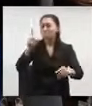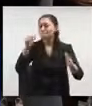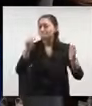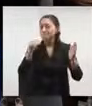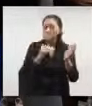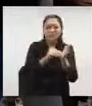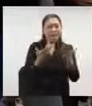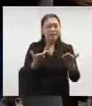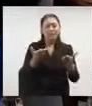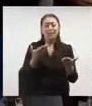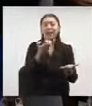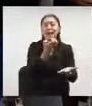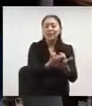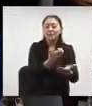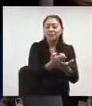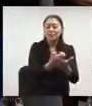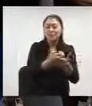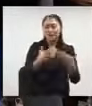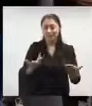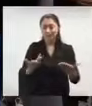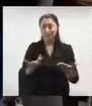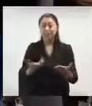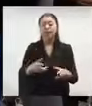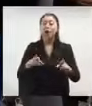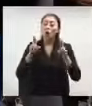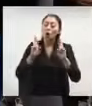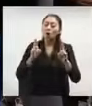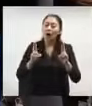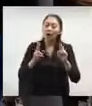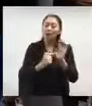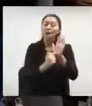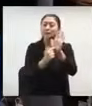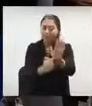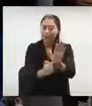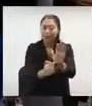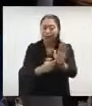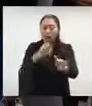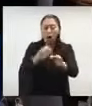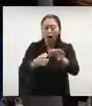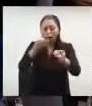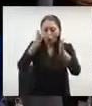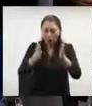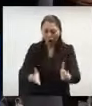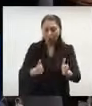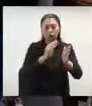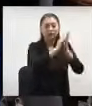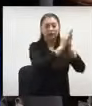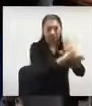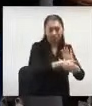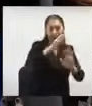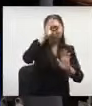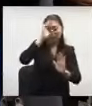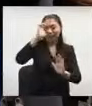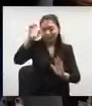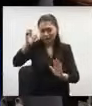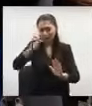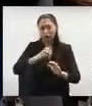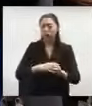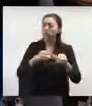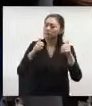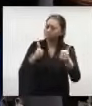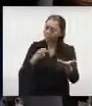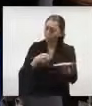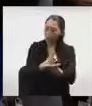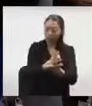que se presenten los abogados de mayor prestigio, capacidad, honradez y transparencia. Como lo ha dicho ya